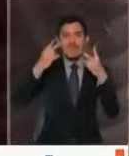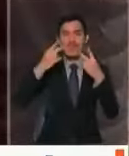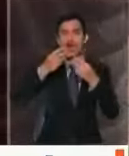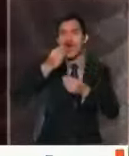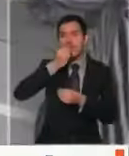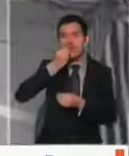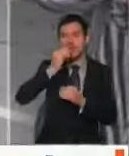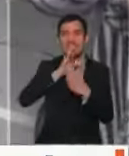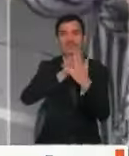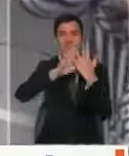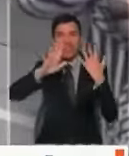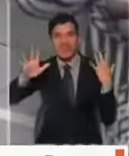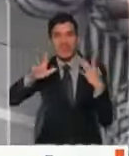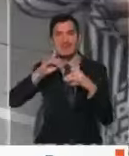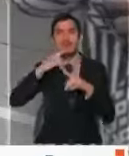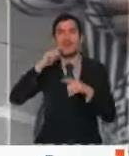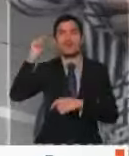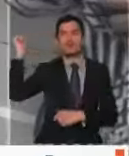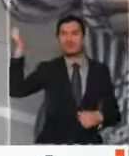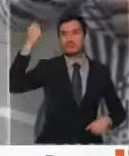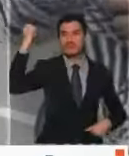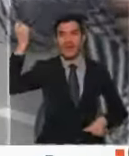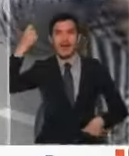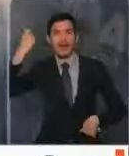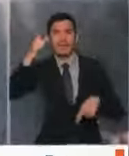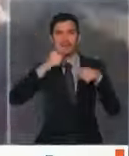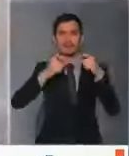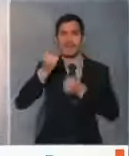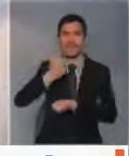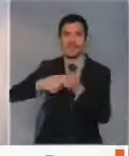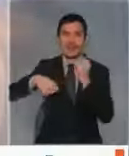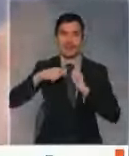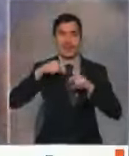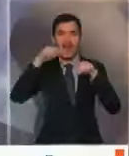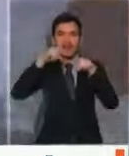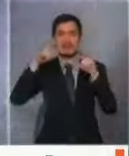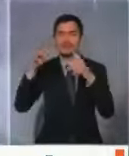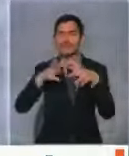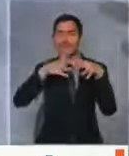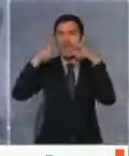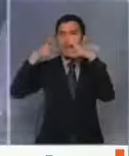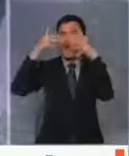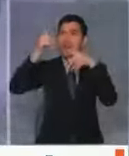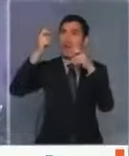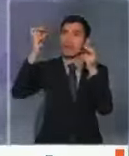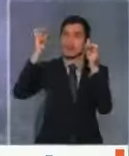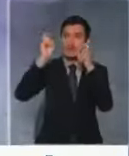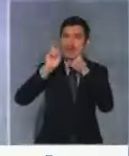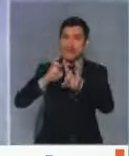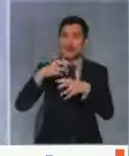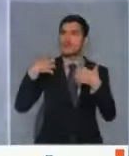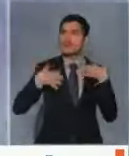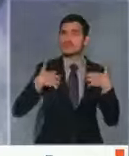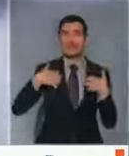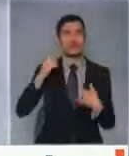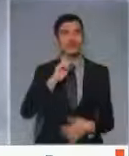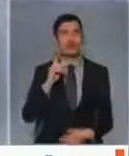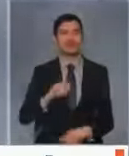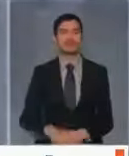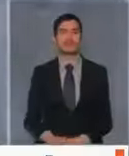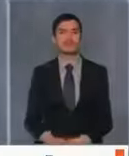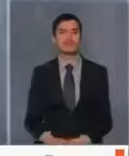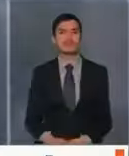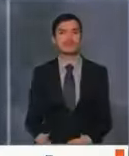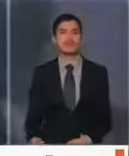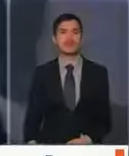feria artesanal y hasta unas cuecas bailaron los visitantes. El humo, en esta oportunidad, no molestaba. Esta es una jaula, ya